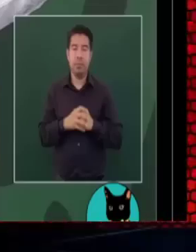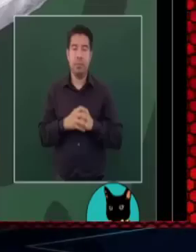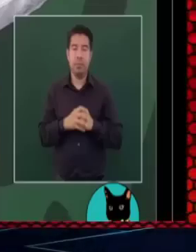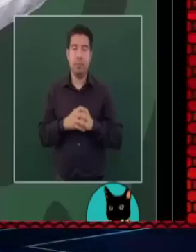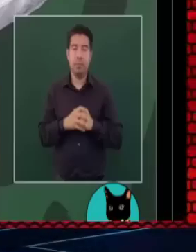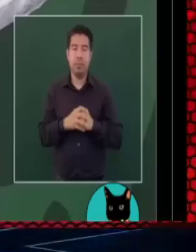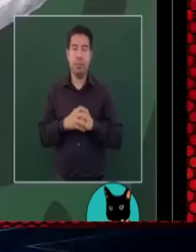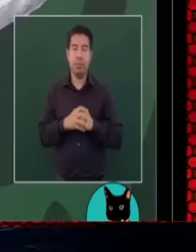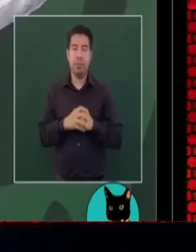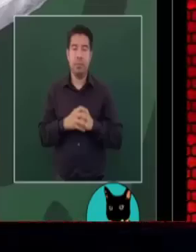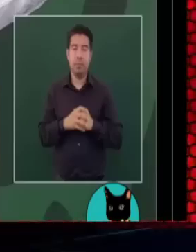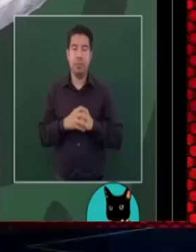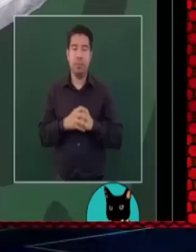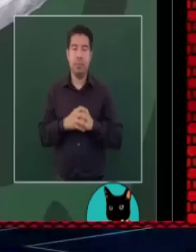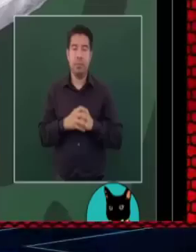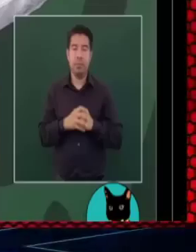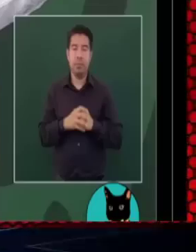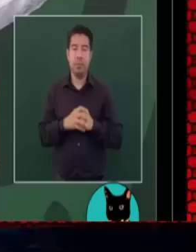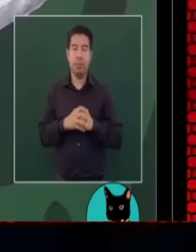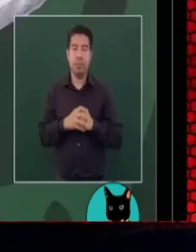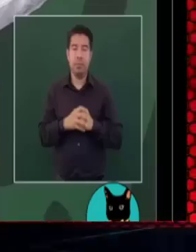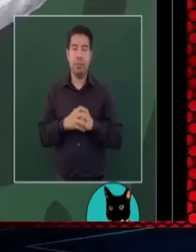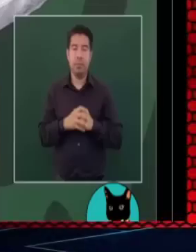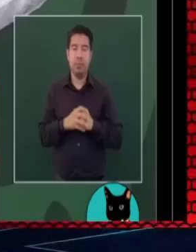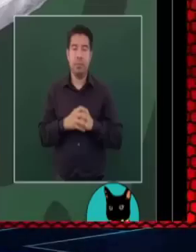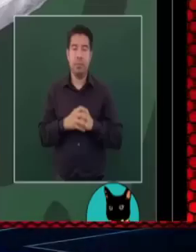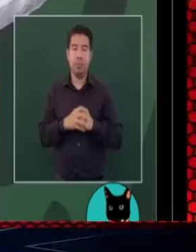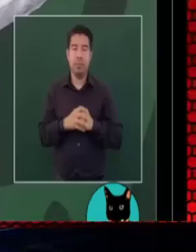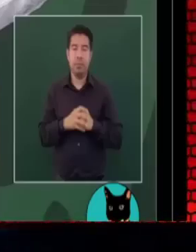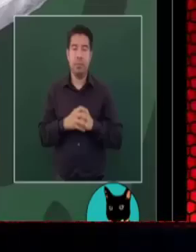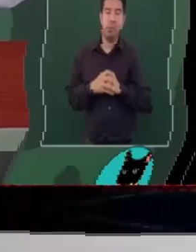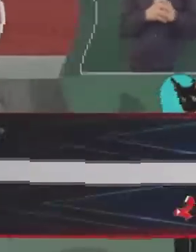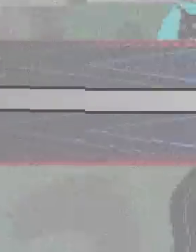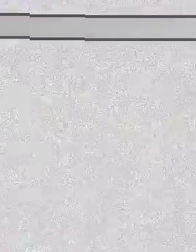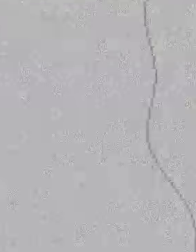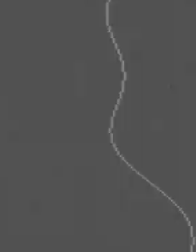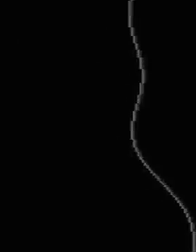por favor denle like a este video. Nos vemos en uno siguiente. Que tengan un excelente día. Saludos. Bye bye.